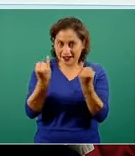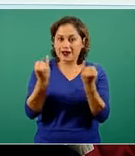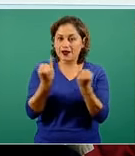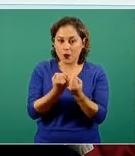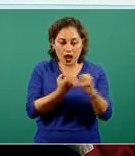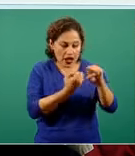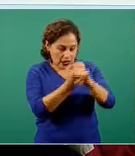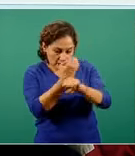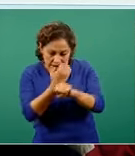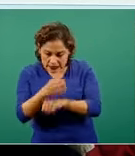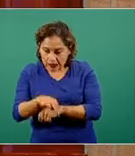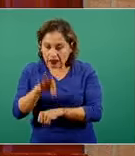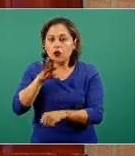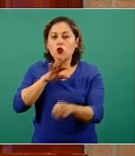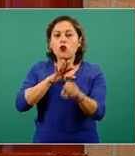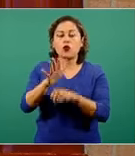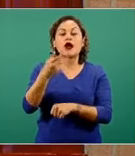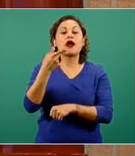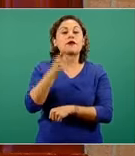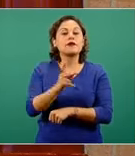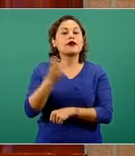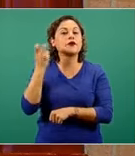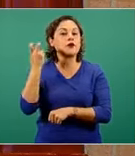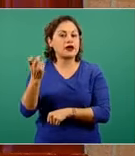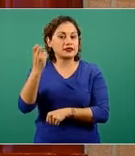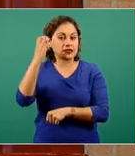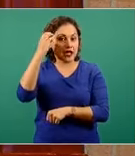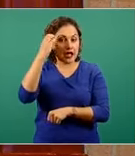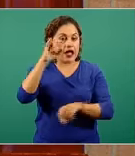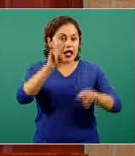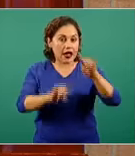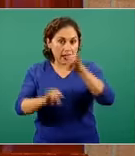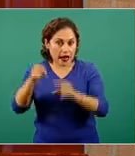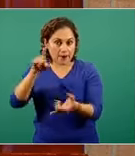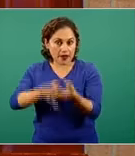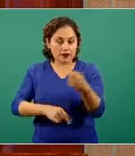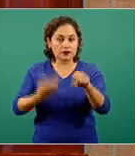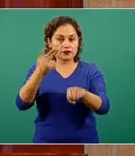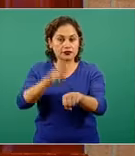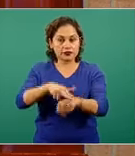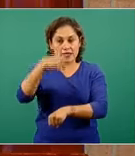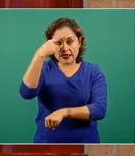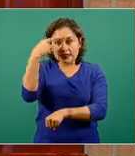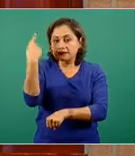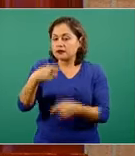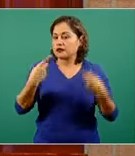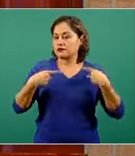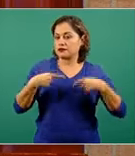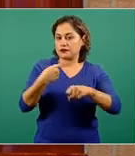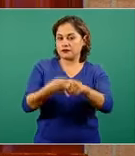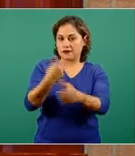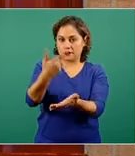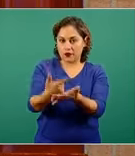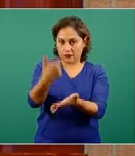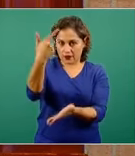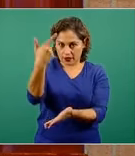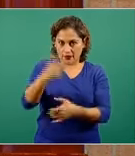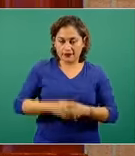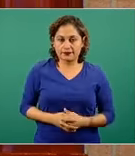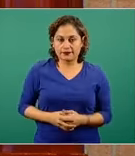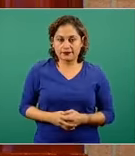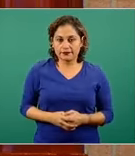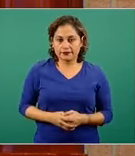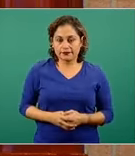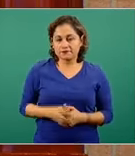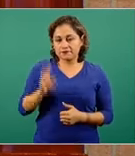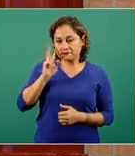camas con ventilador, que como sabemos se dedican o se utilizan a los pacientes más críticos de la enfermedad. Prácticamente también